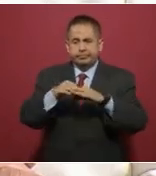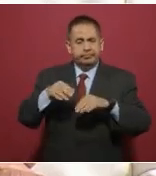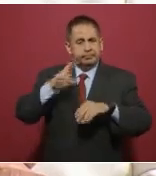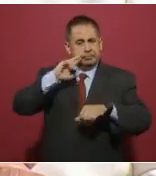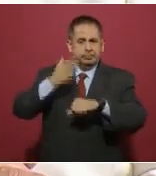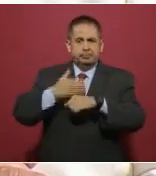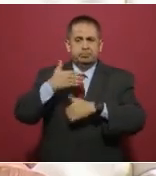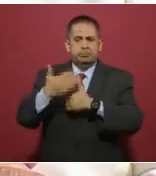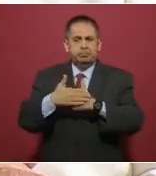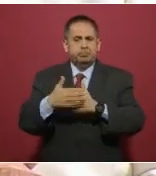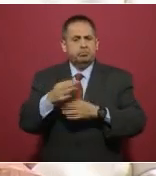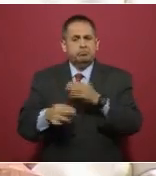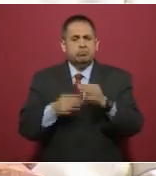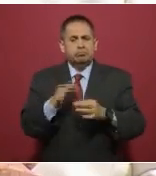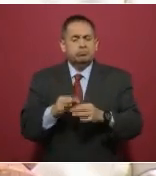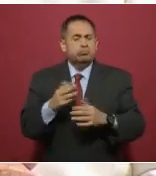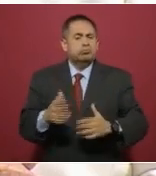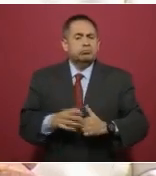tarea.